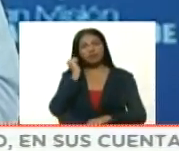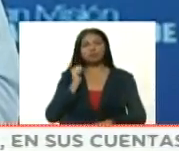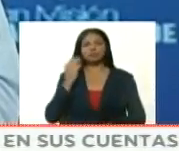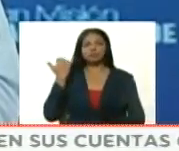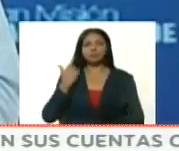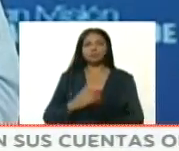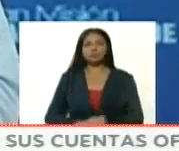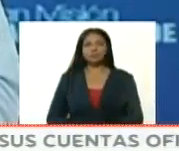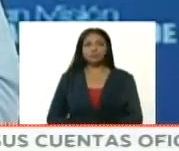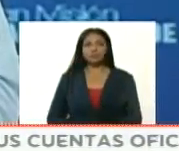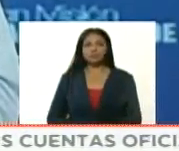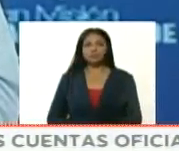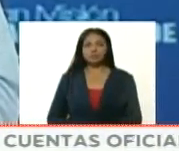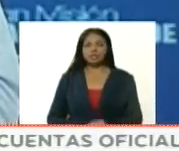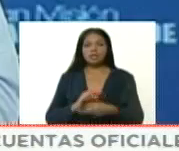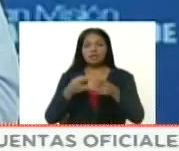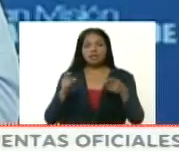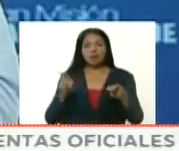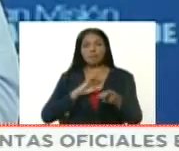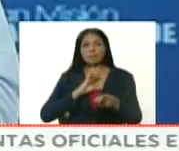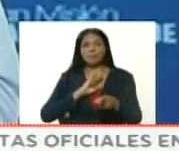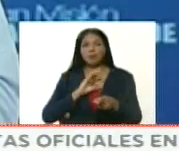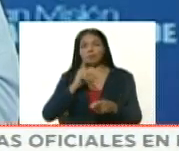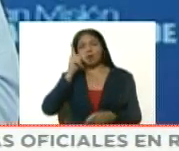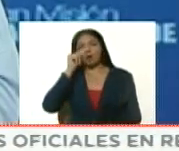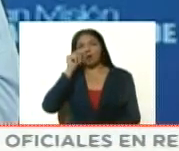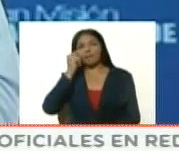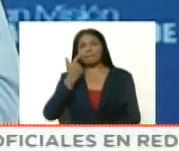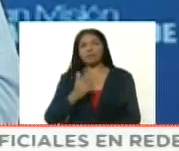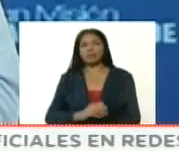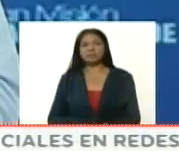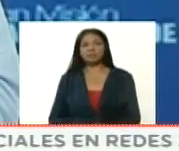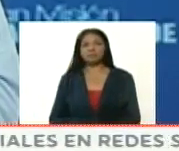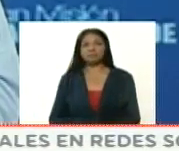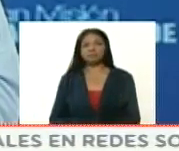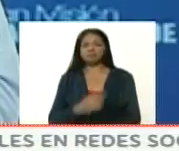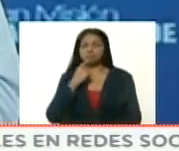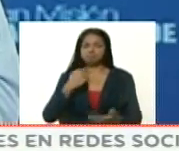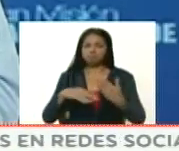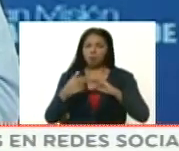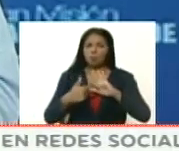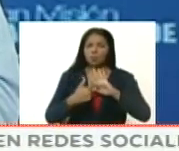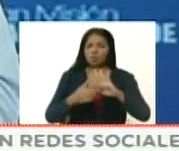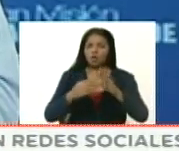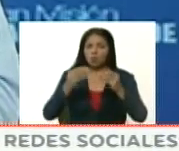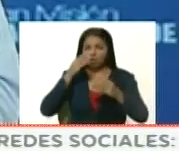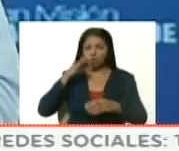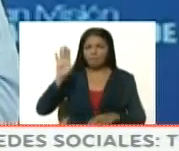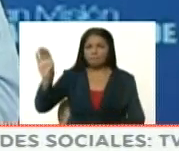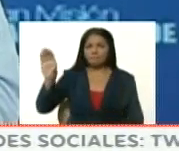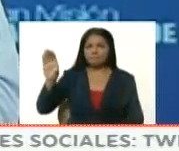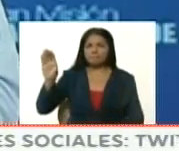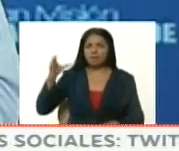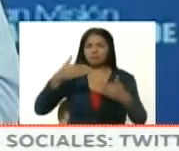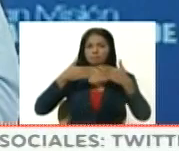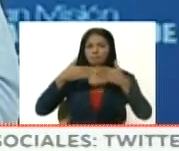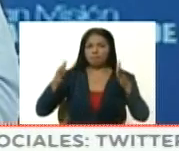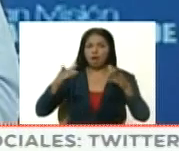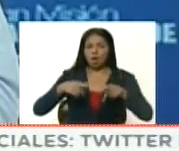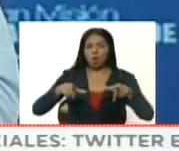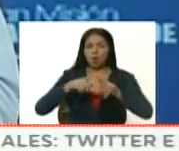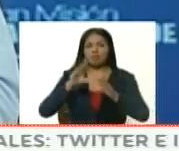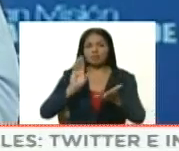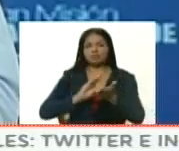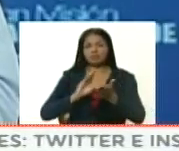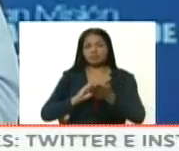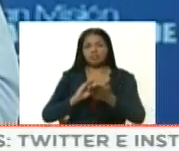Candelaria, allá está el General de División Endes Palencia, para que proceda a mostrarle a nuestro país la inauguración del Centro